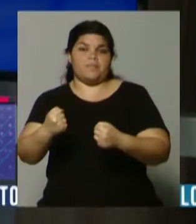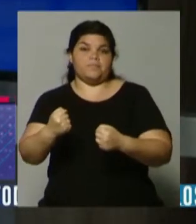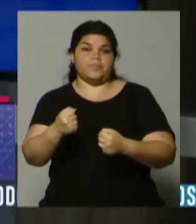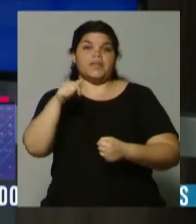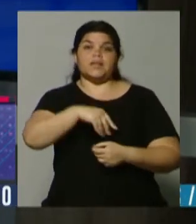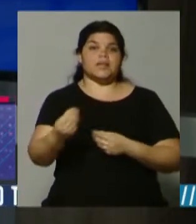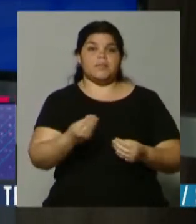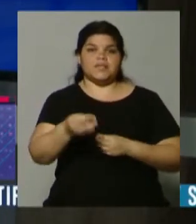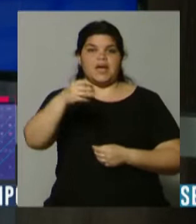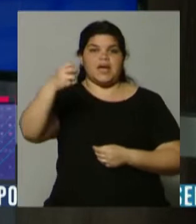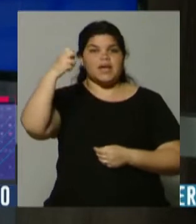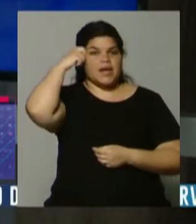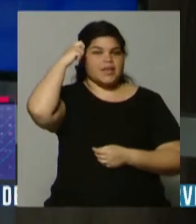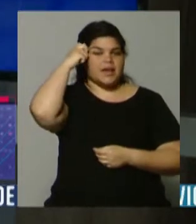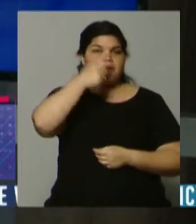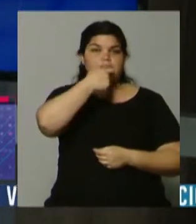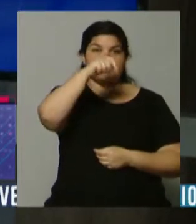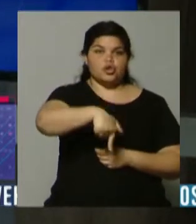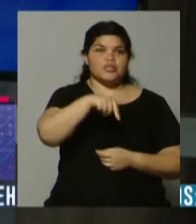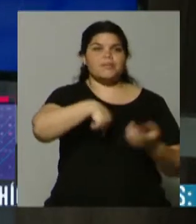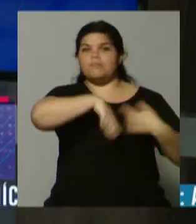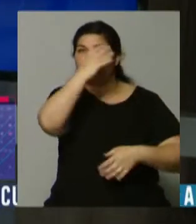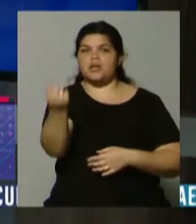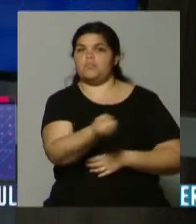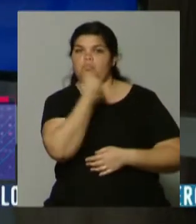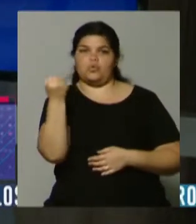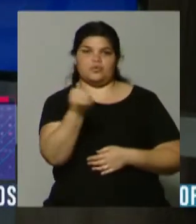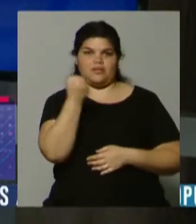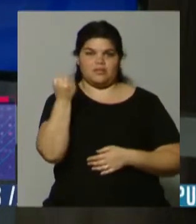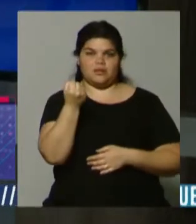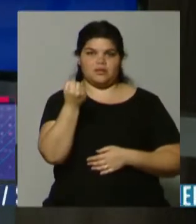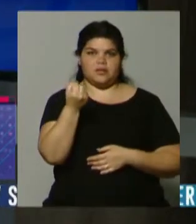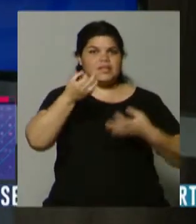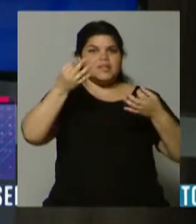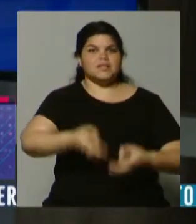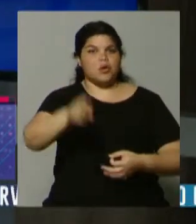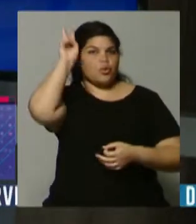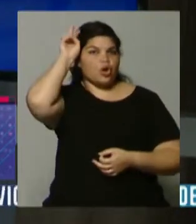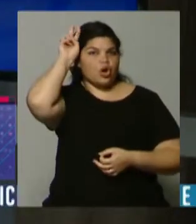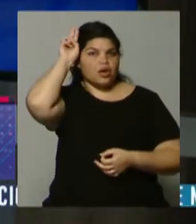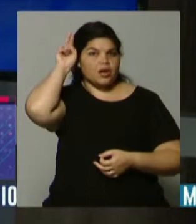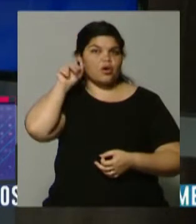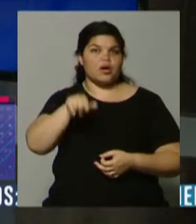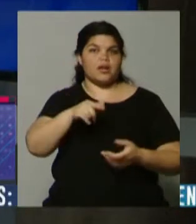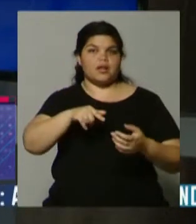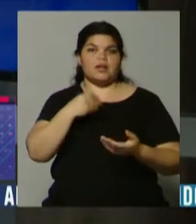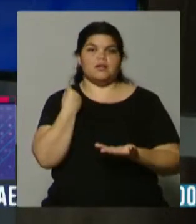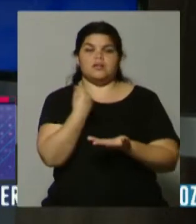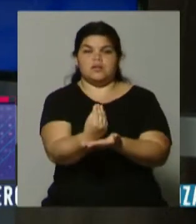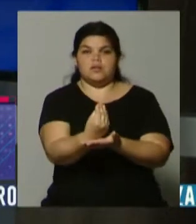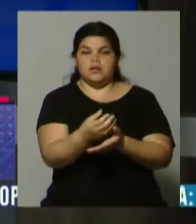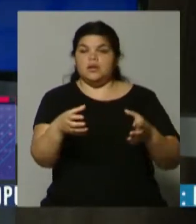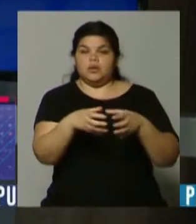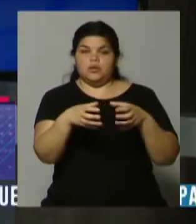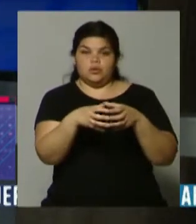va a ser sin lugar a dudas el radicalismo más importante a nivel nacional y posiblemente Cornejo siga ocupando un lugar central en el